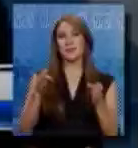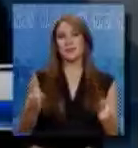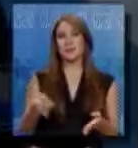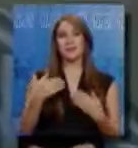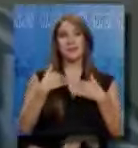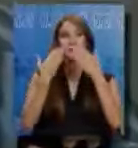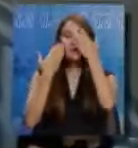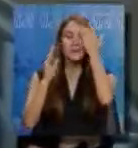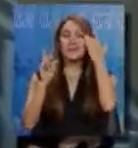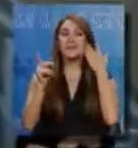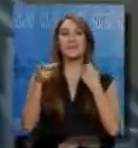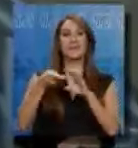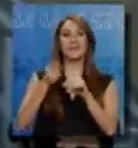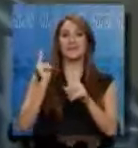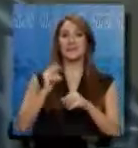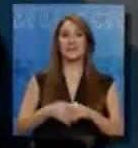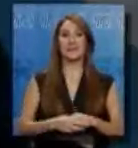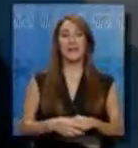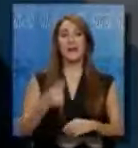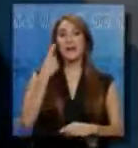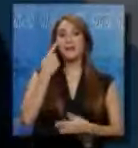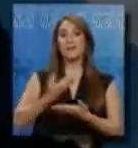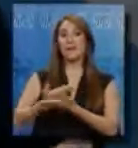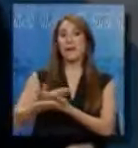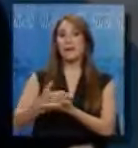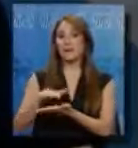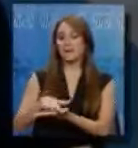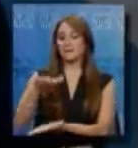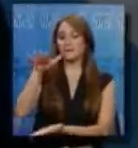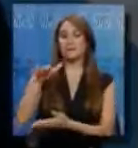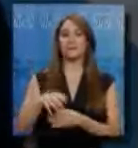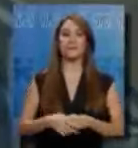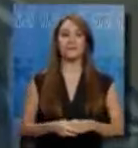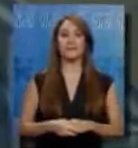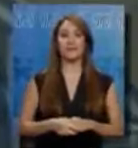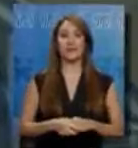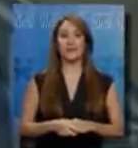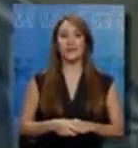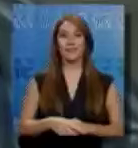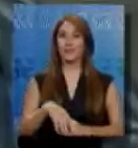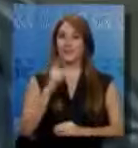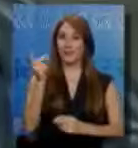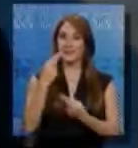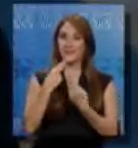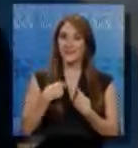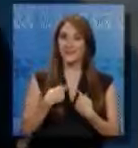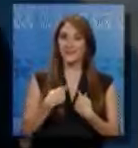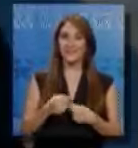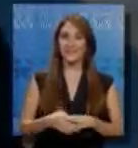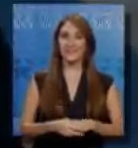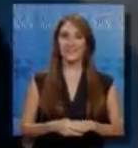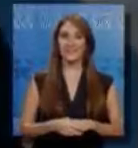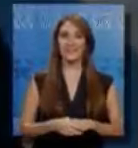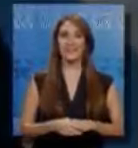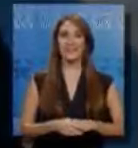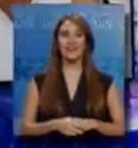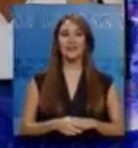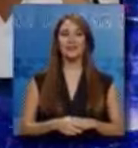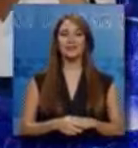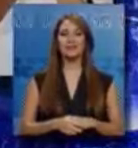que no ha renunciado. Veré los documentos que tengo sobre mi escritorio. Deja en el aire la pregunta. Vamos a ver el documento. Ok,